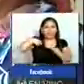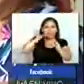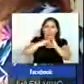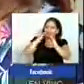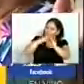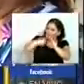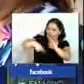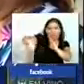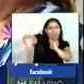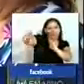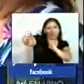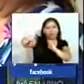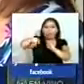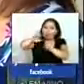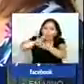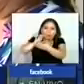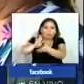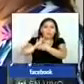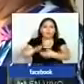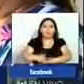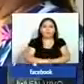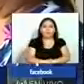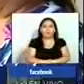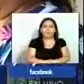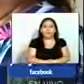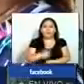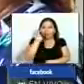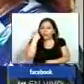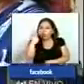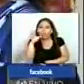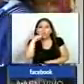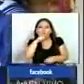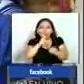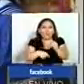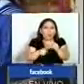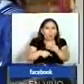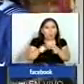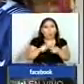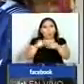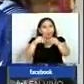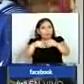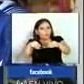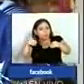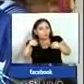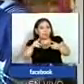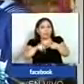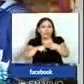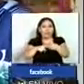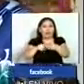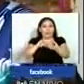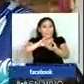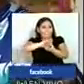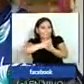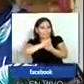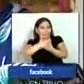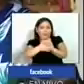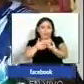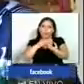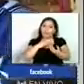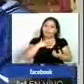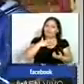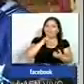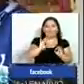Tal vez a las tiendas A buscar un tomate Un chile dulce Lechuga Y se siente uno bien